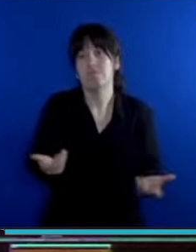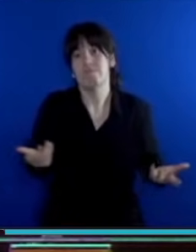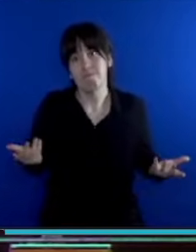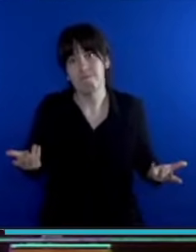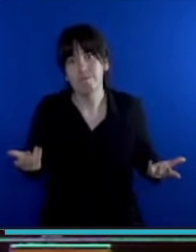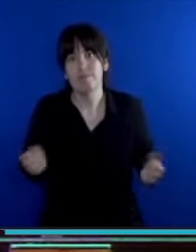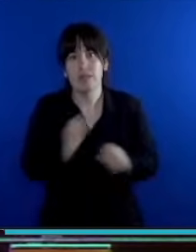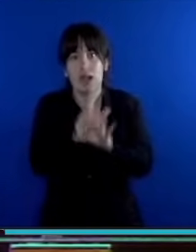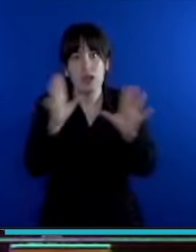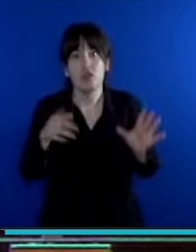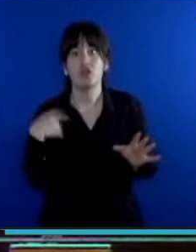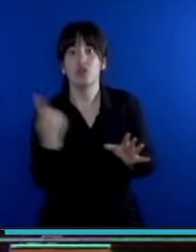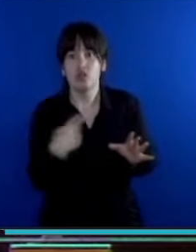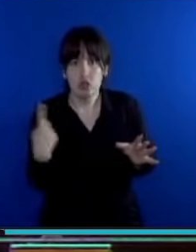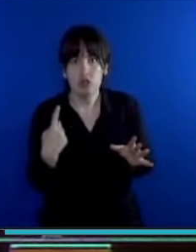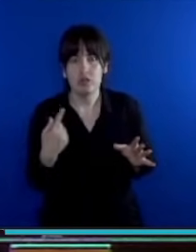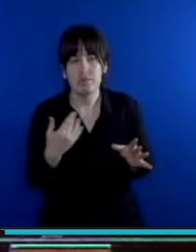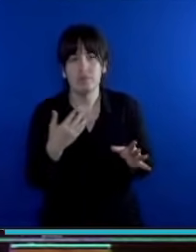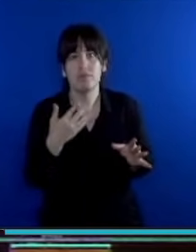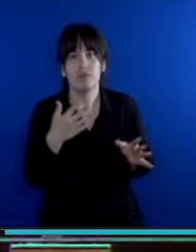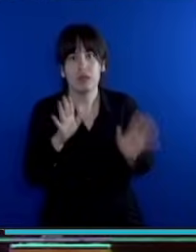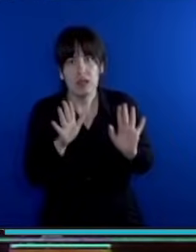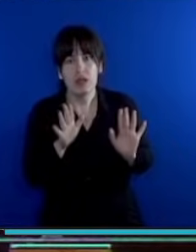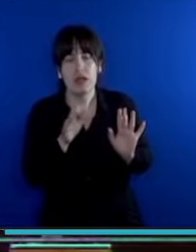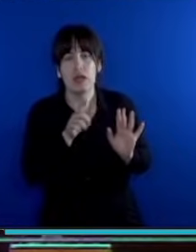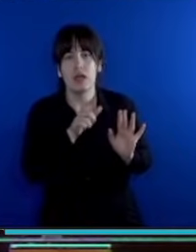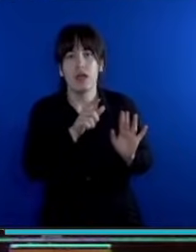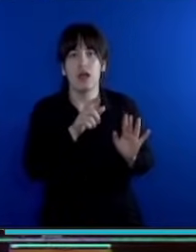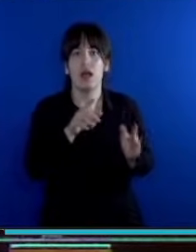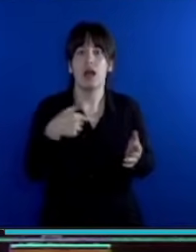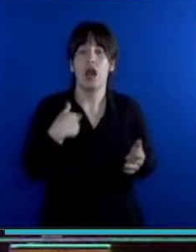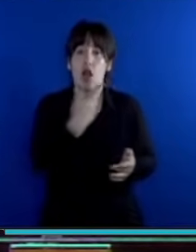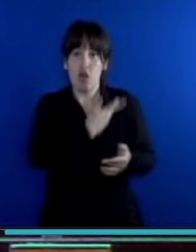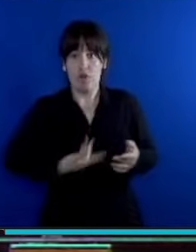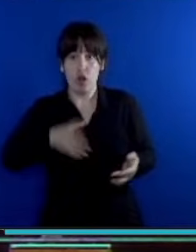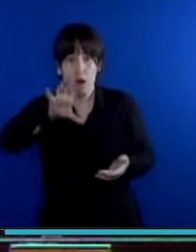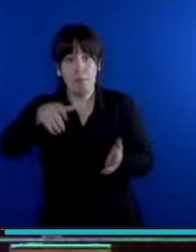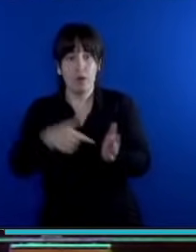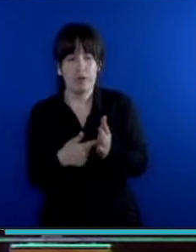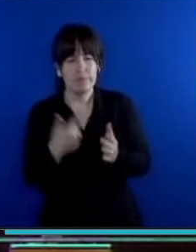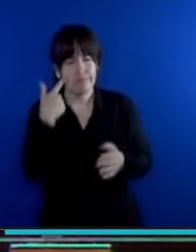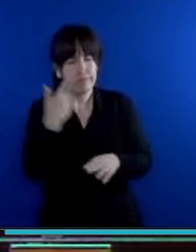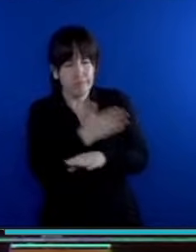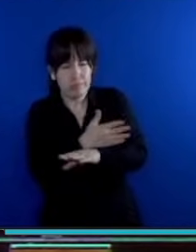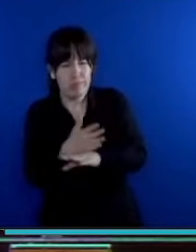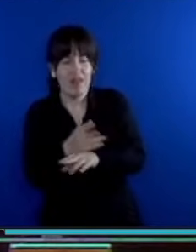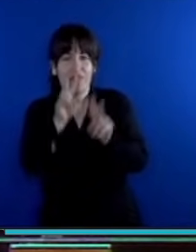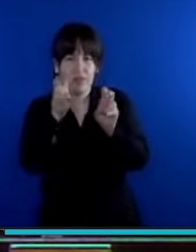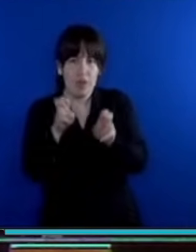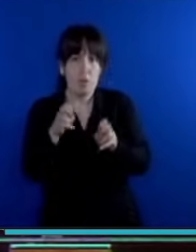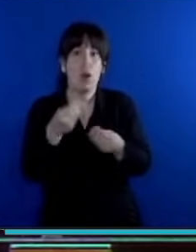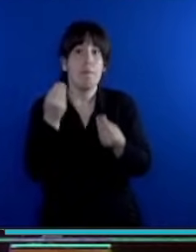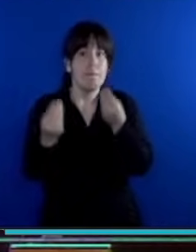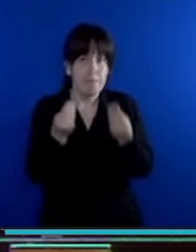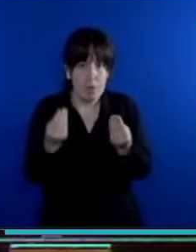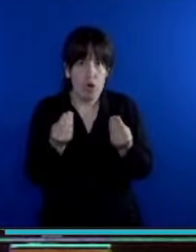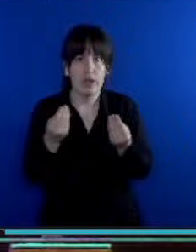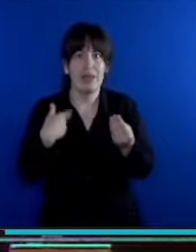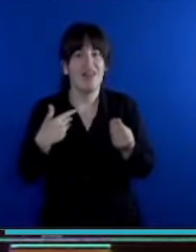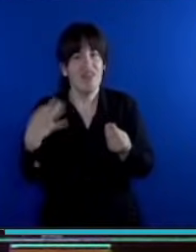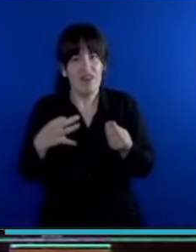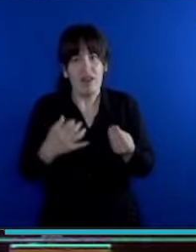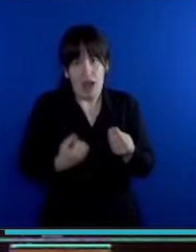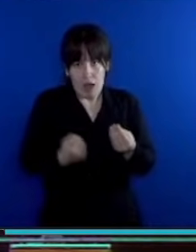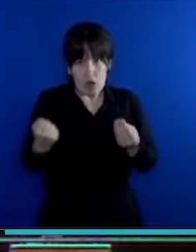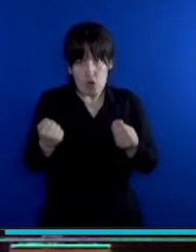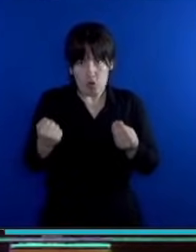Efectivamente, compartimos parte del diagnóstico que hace el gobierno provincial en relación a las razones por las cuales tiene que ajustar